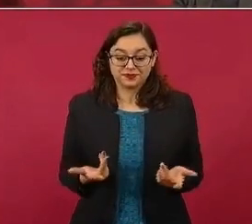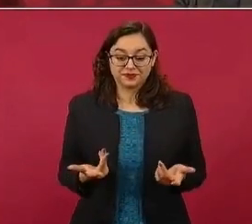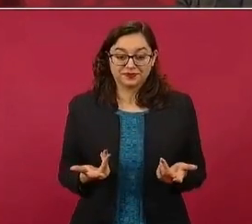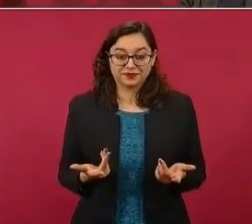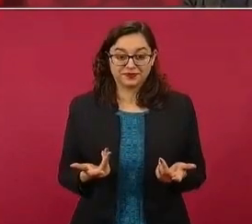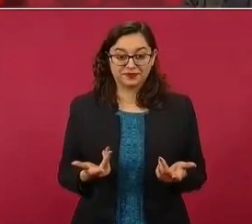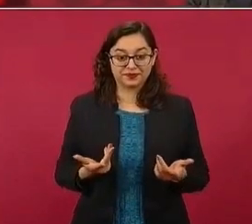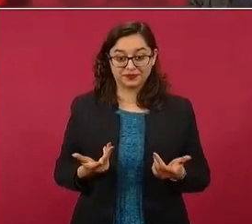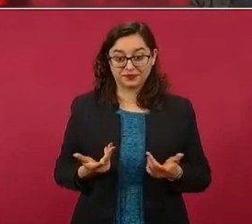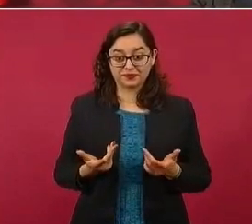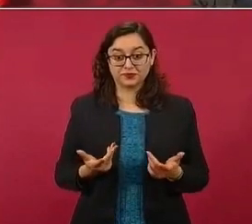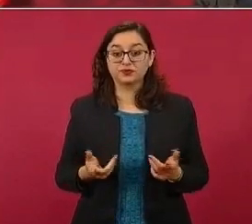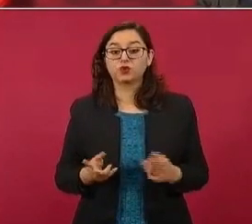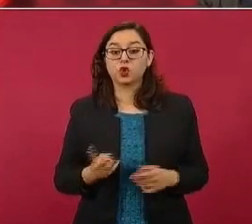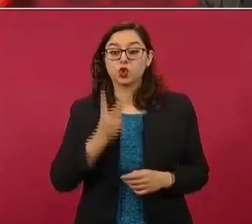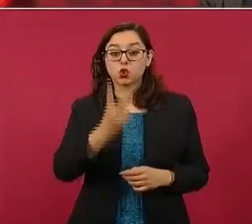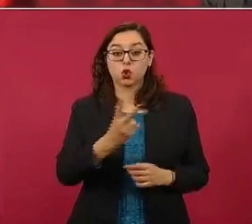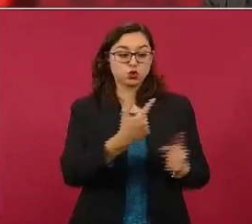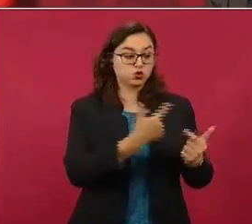dos